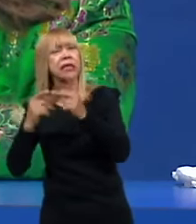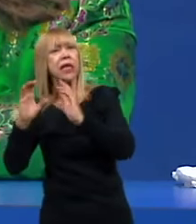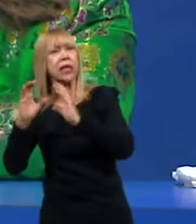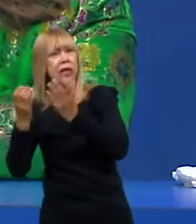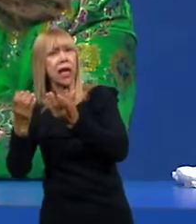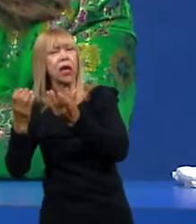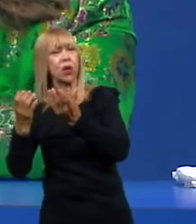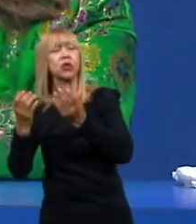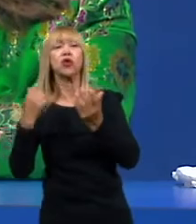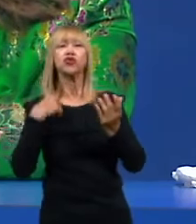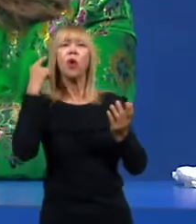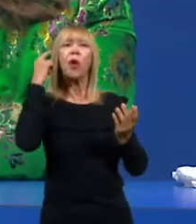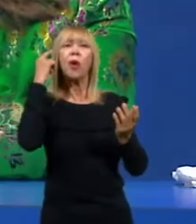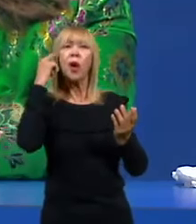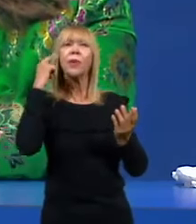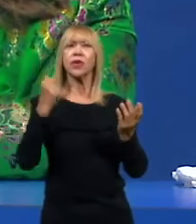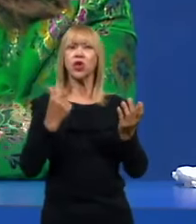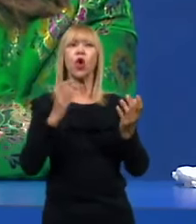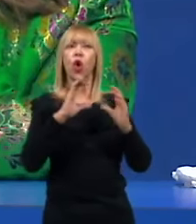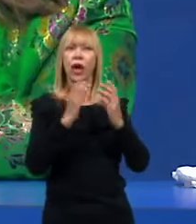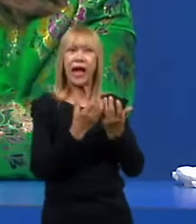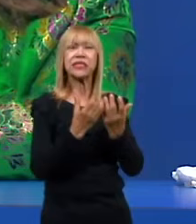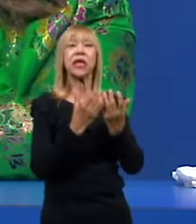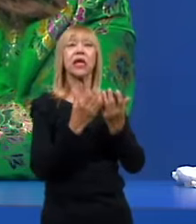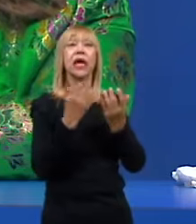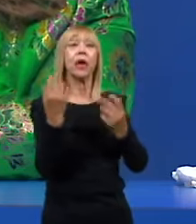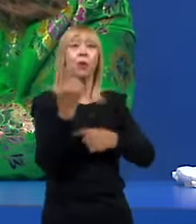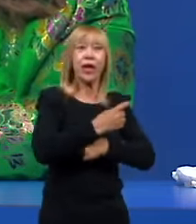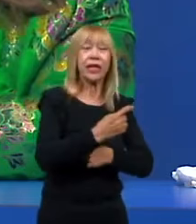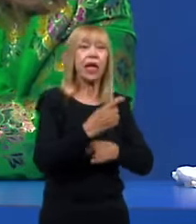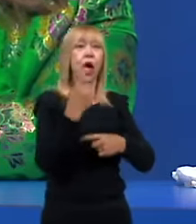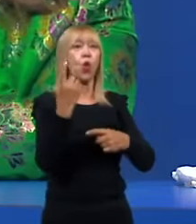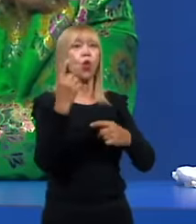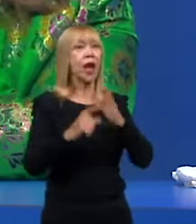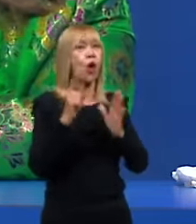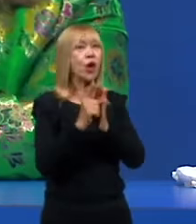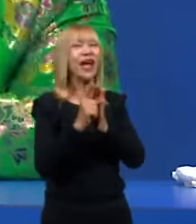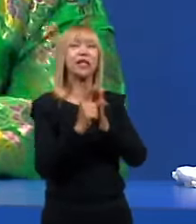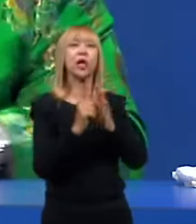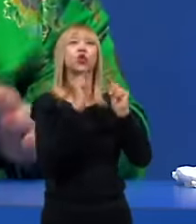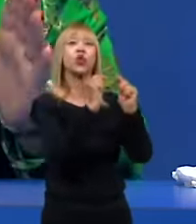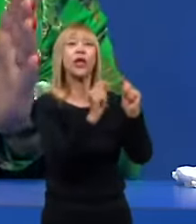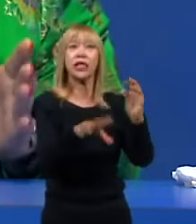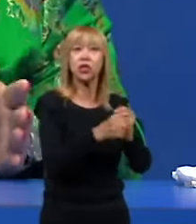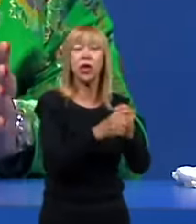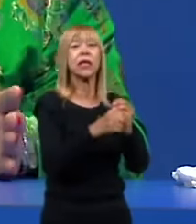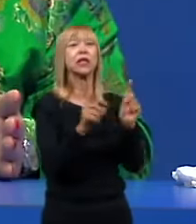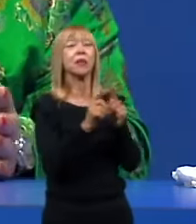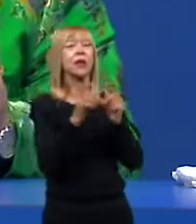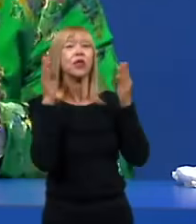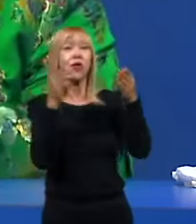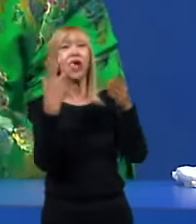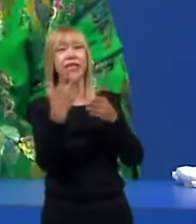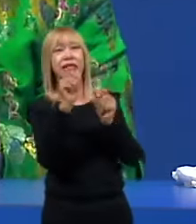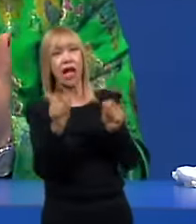extender los cursos diurnos para que tengan una hora de tutorías adicionales. Y creo también que debemos enfocarnos en